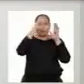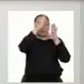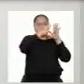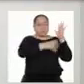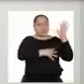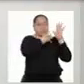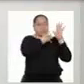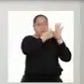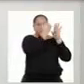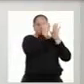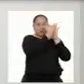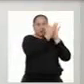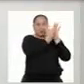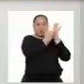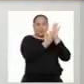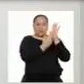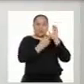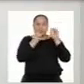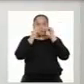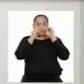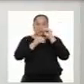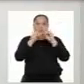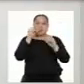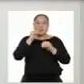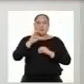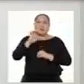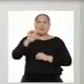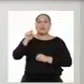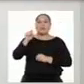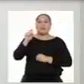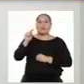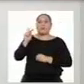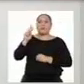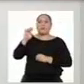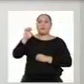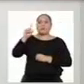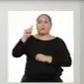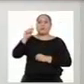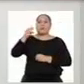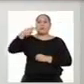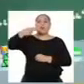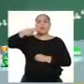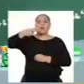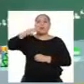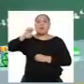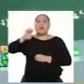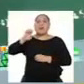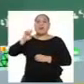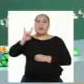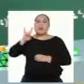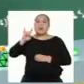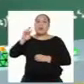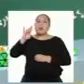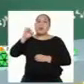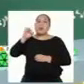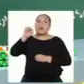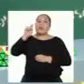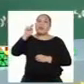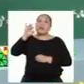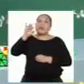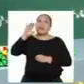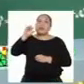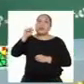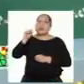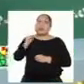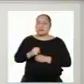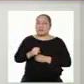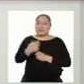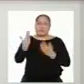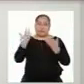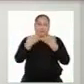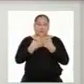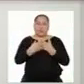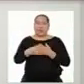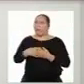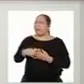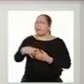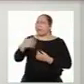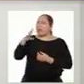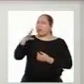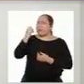tablas y entraremos estrategias heurísticas para hallar términos desconocidos Ahora todo tiene sentido